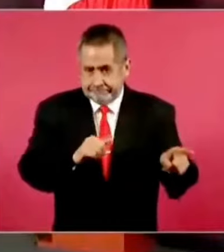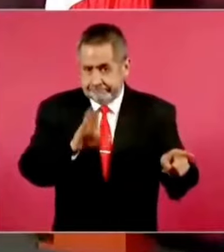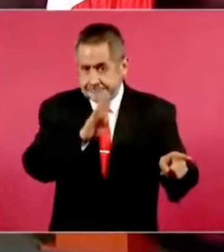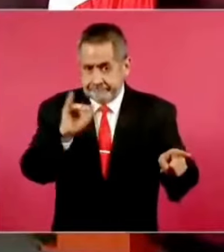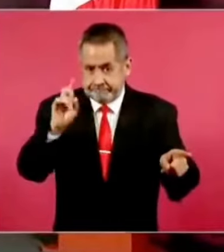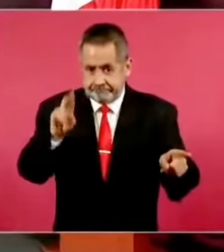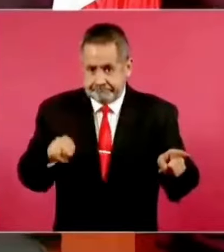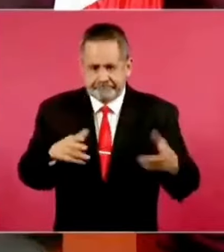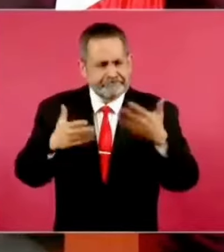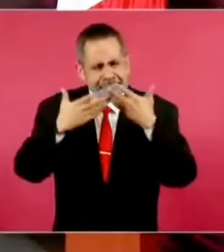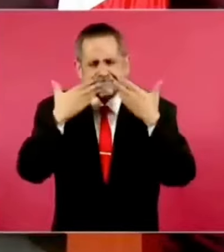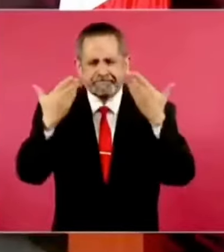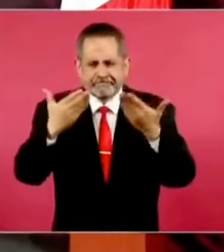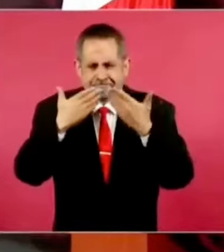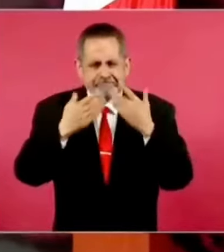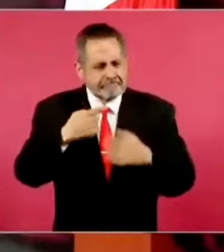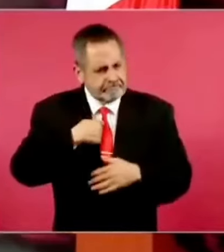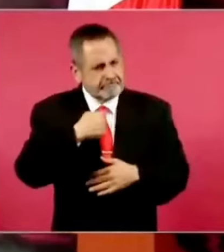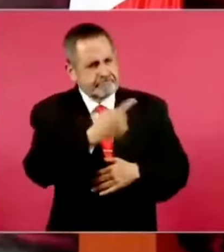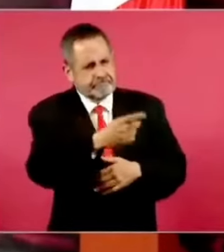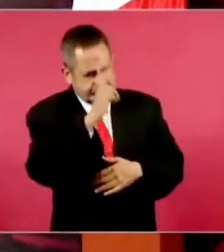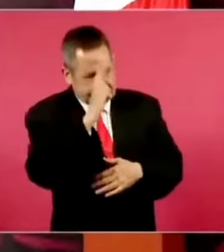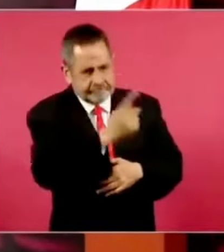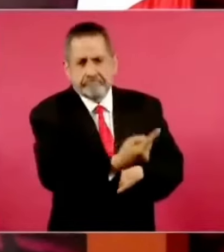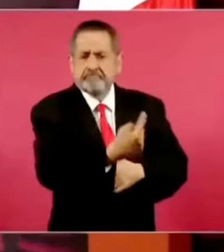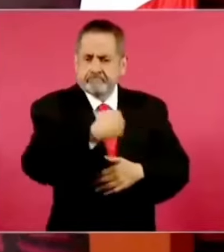fue un trato muy amable.